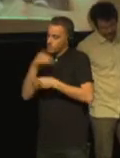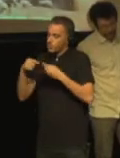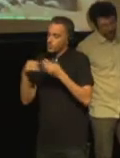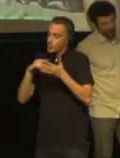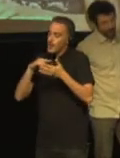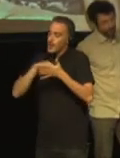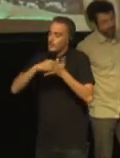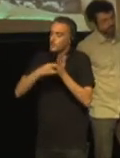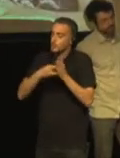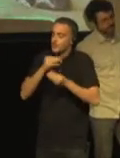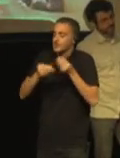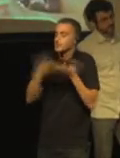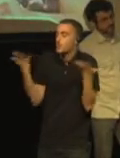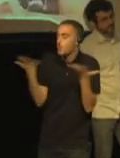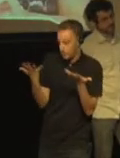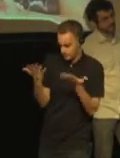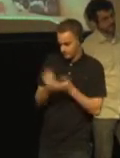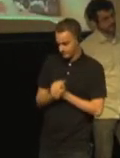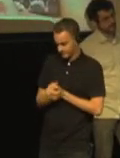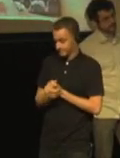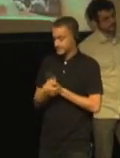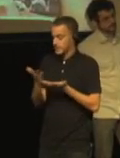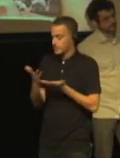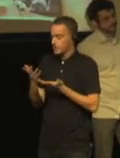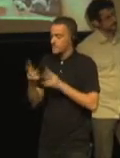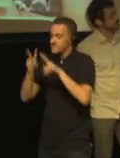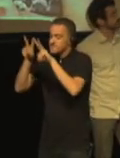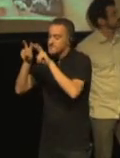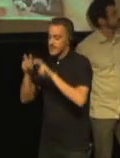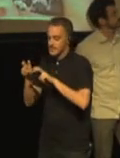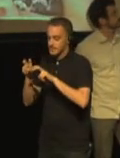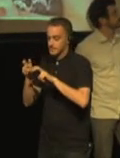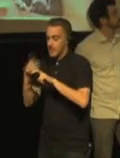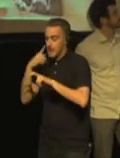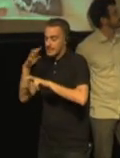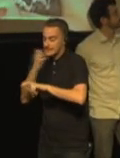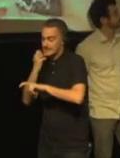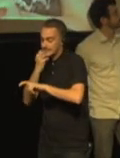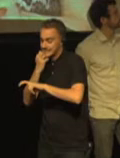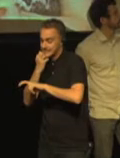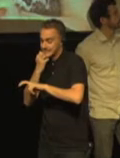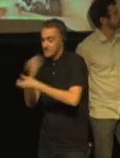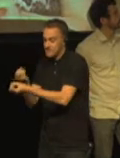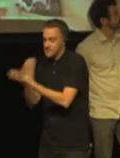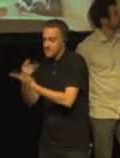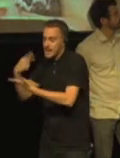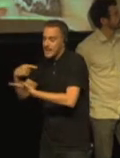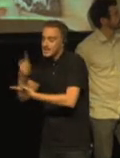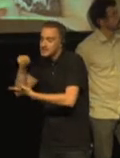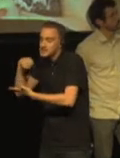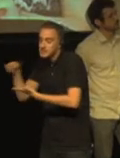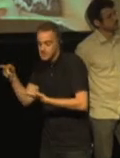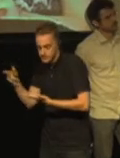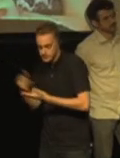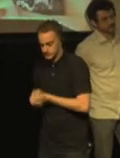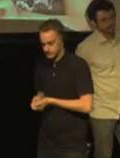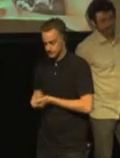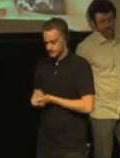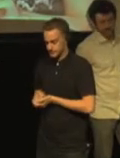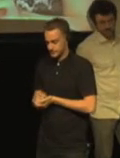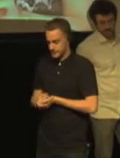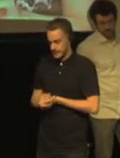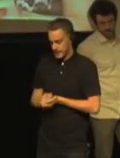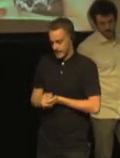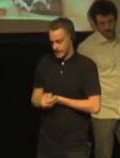hacer una investigación para ver si existen datos disponibles que podamos utilizar. Y nos remitimos a la literatura para ver si existen